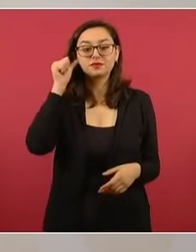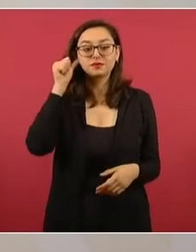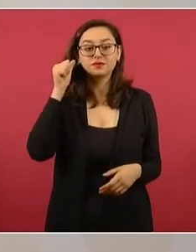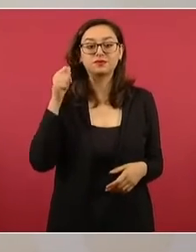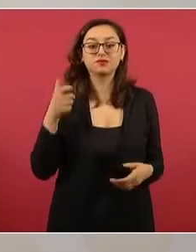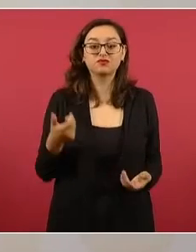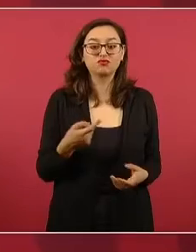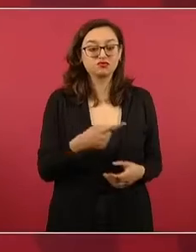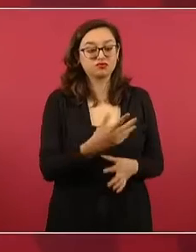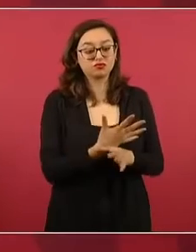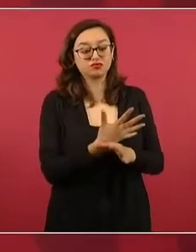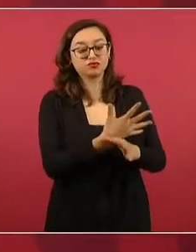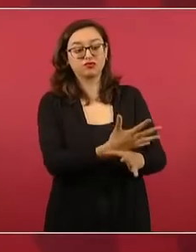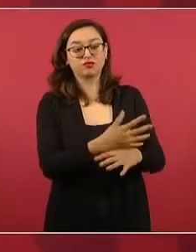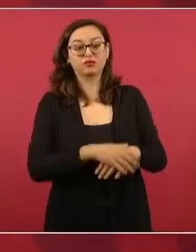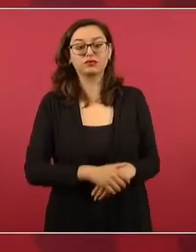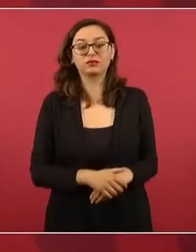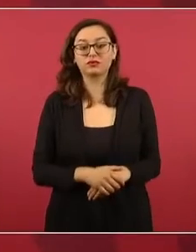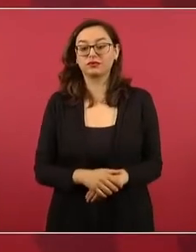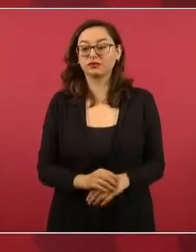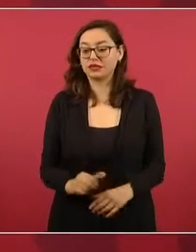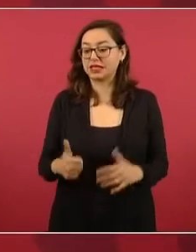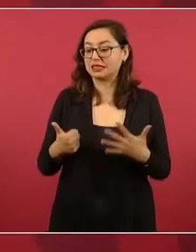de 6